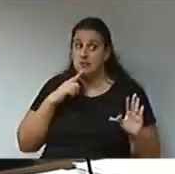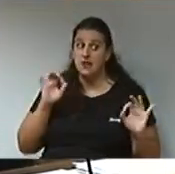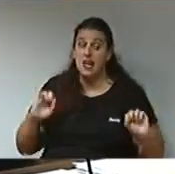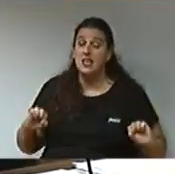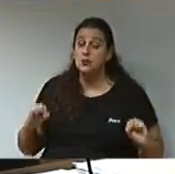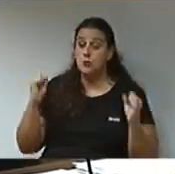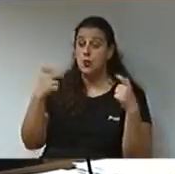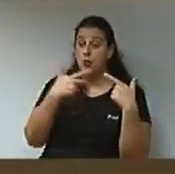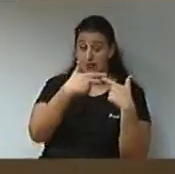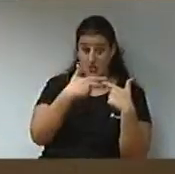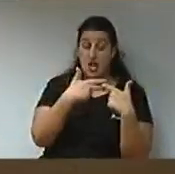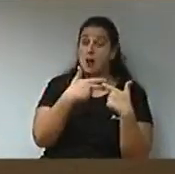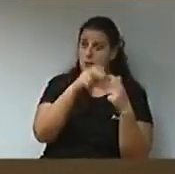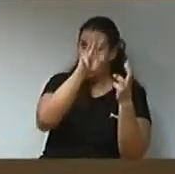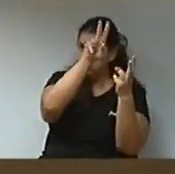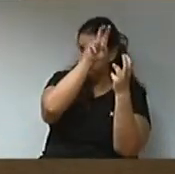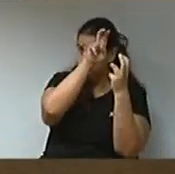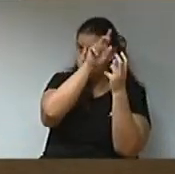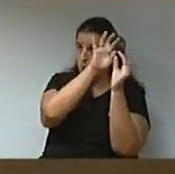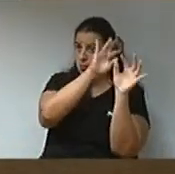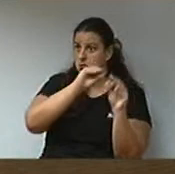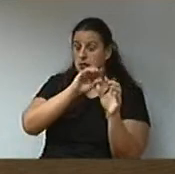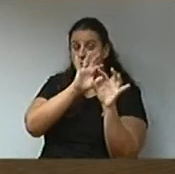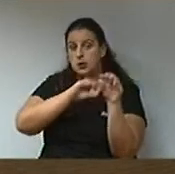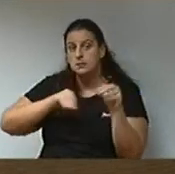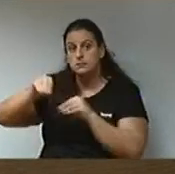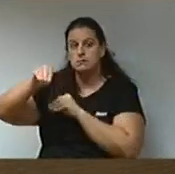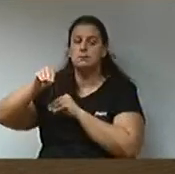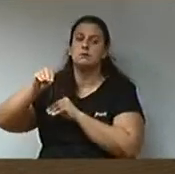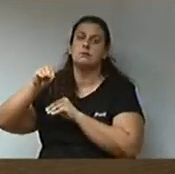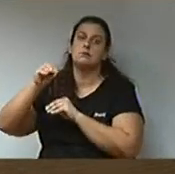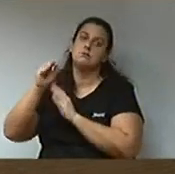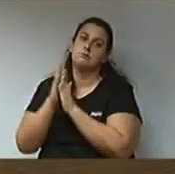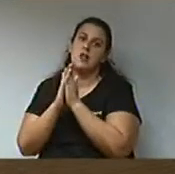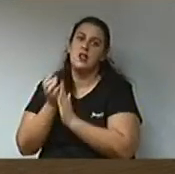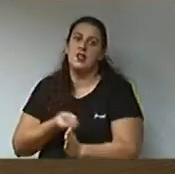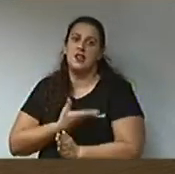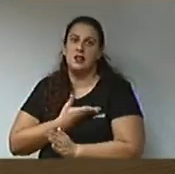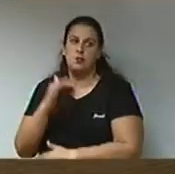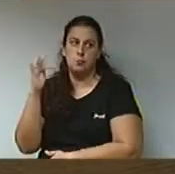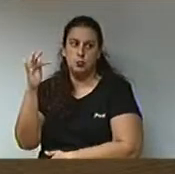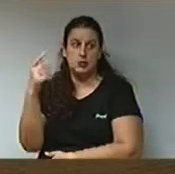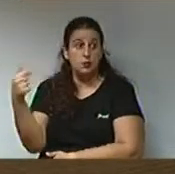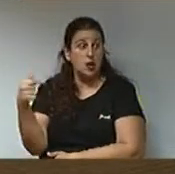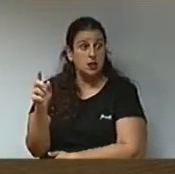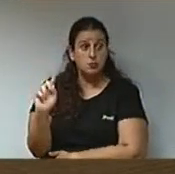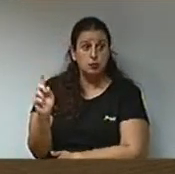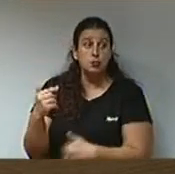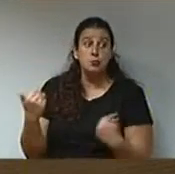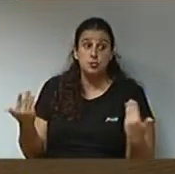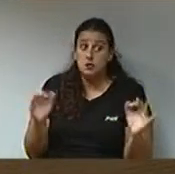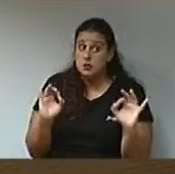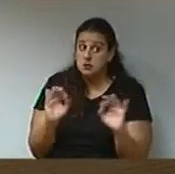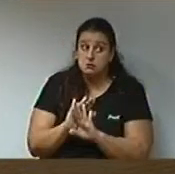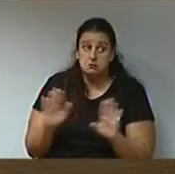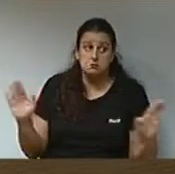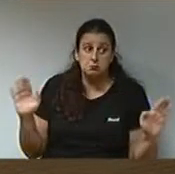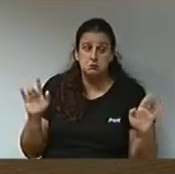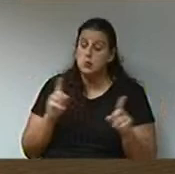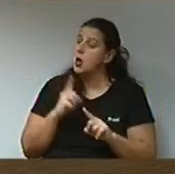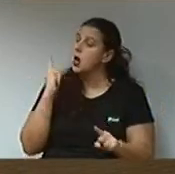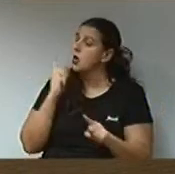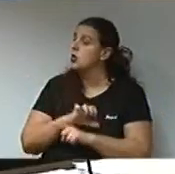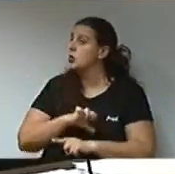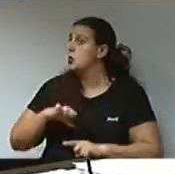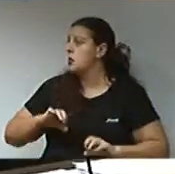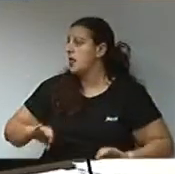fiscal debe ir acompañado pues de un incentivo positivo, no de negativo. Por tanto, de eso es lo que se trata, no de ir contra la